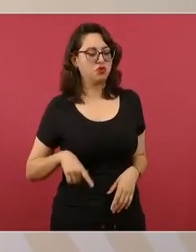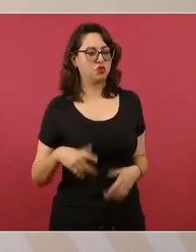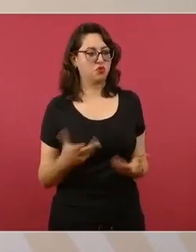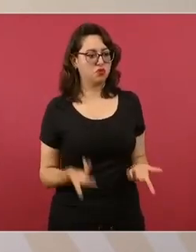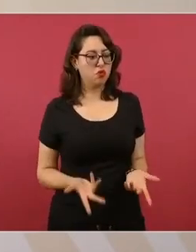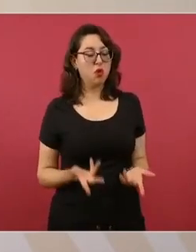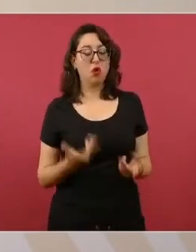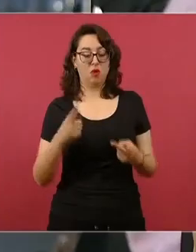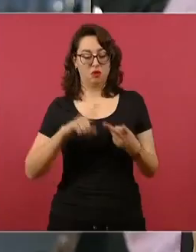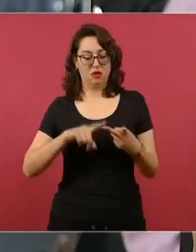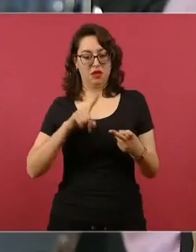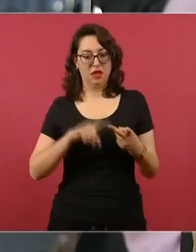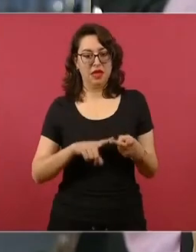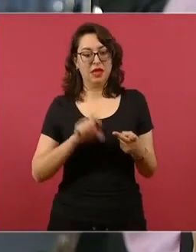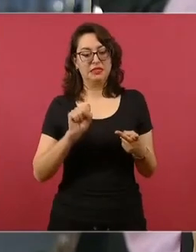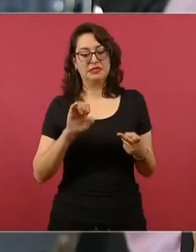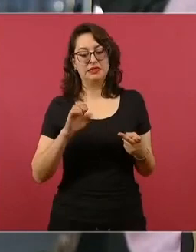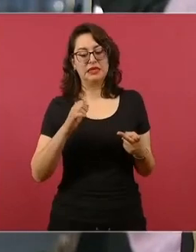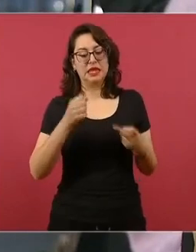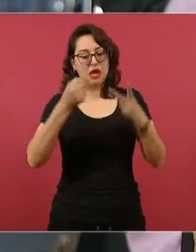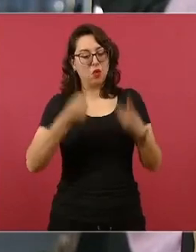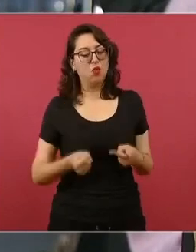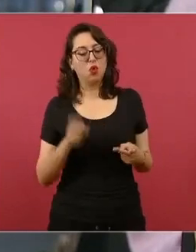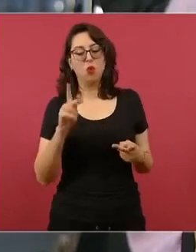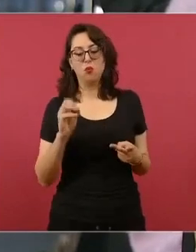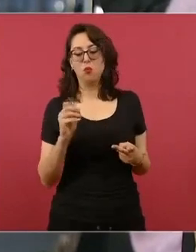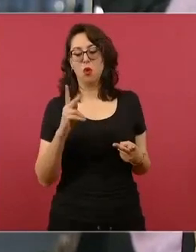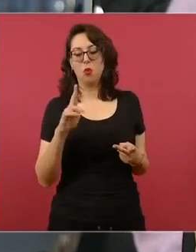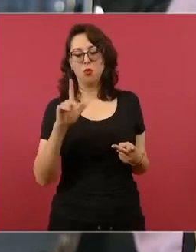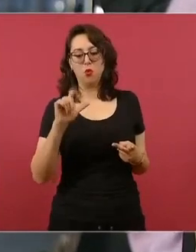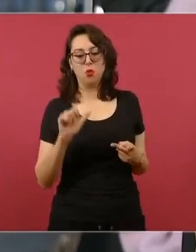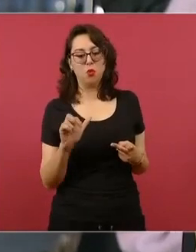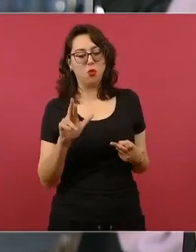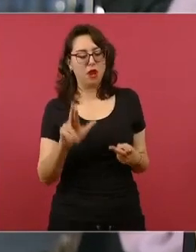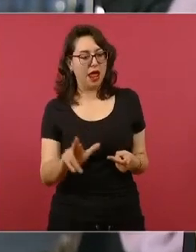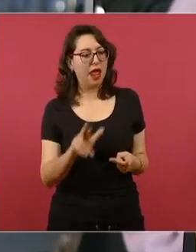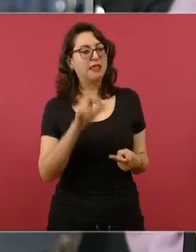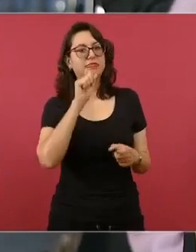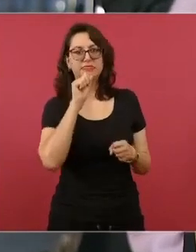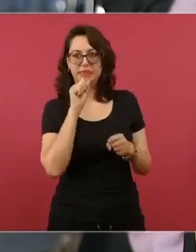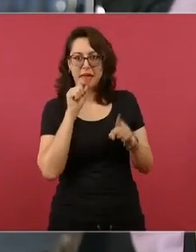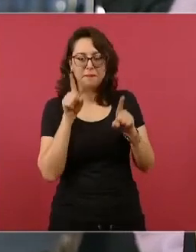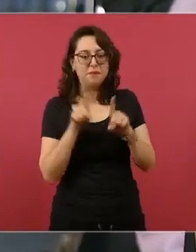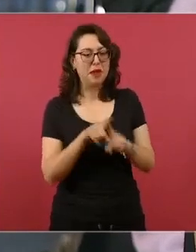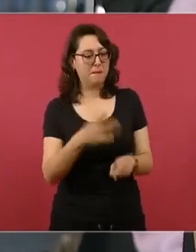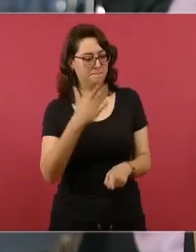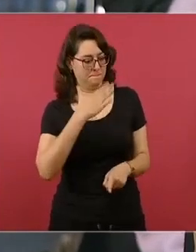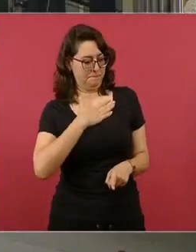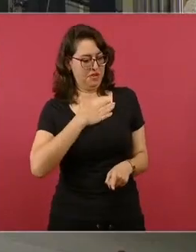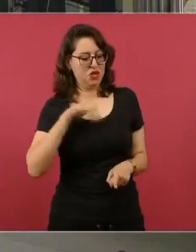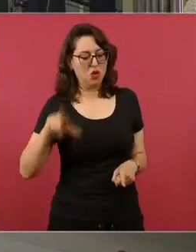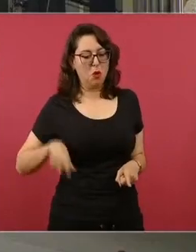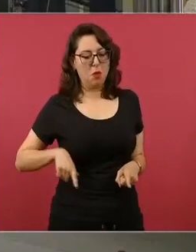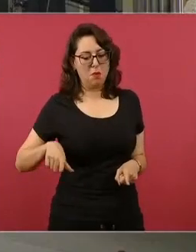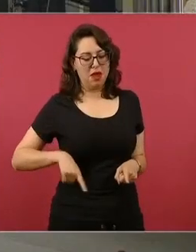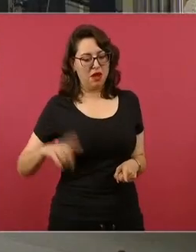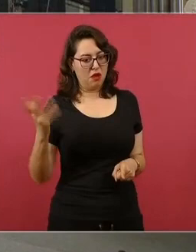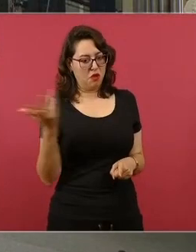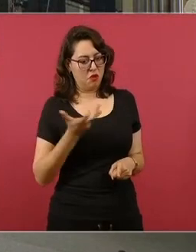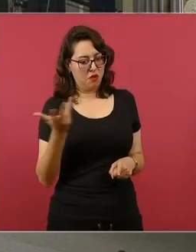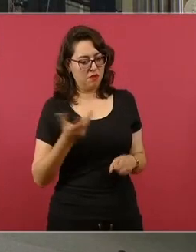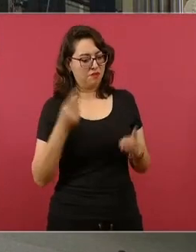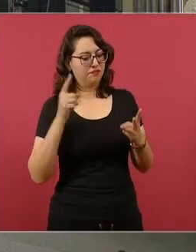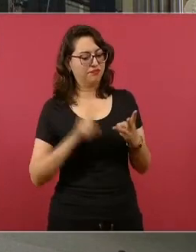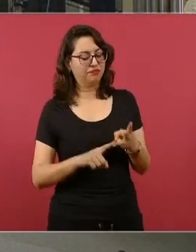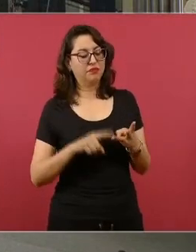gobierno. También fundamos el IFAI para transparentar todos los niveles de gobierno. Y como López Obrador no quiere que